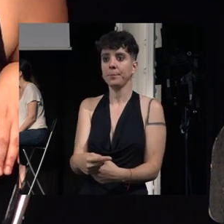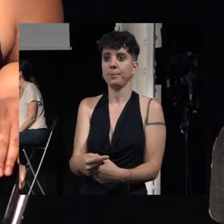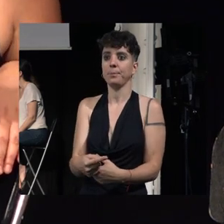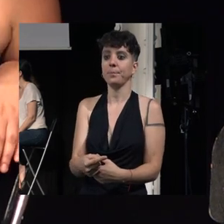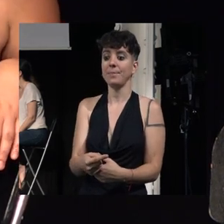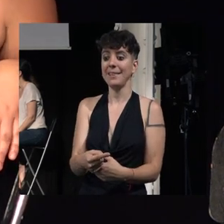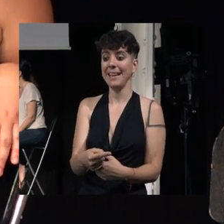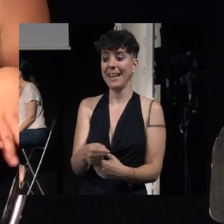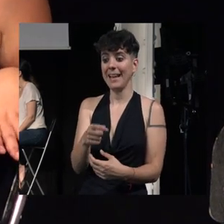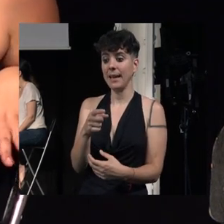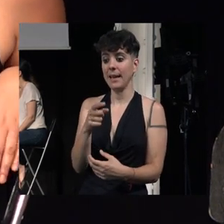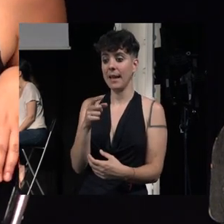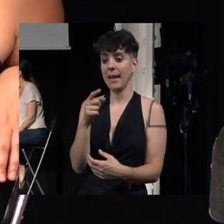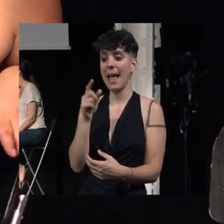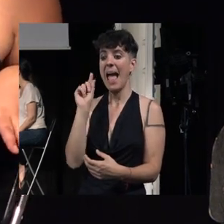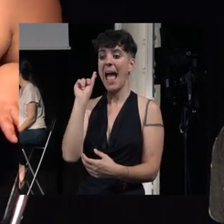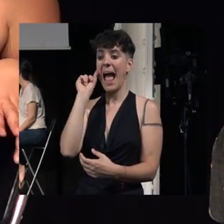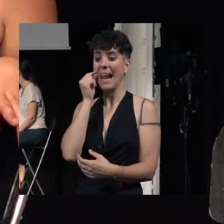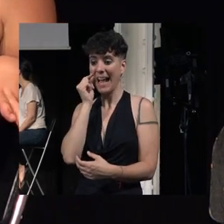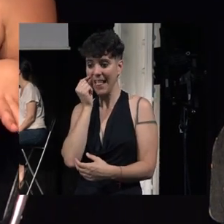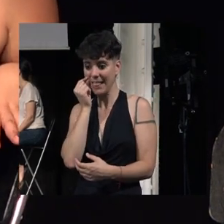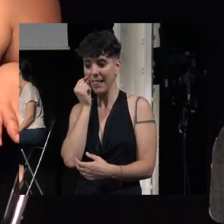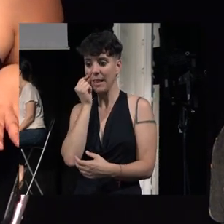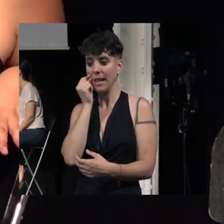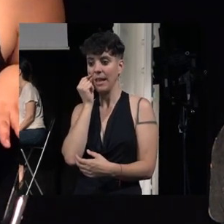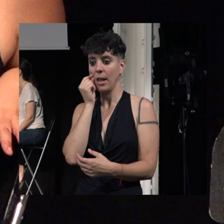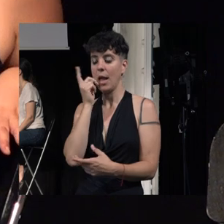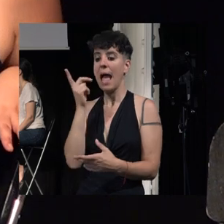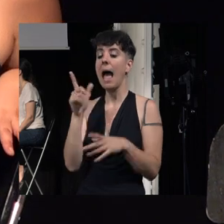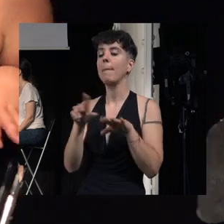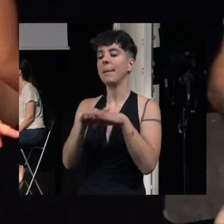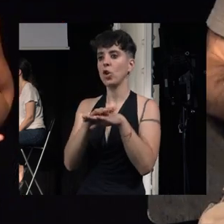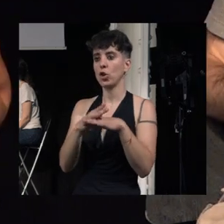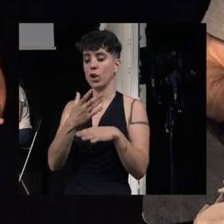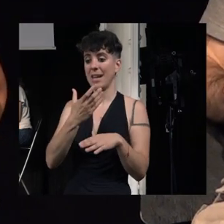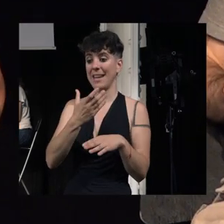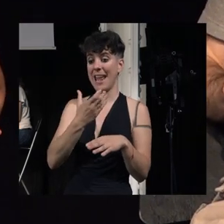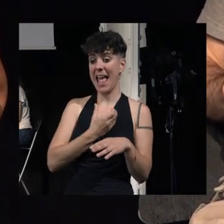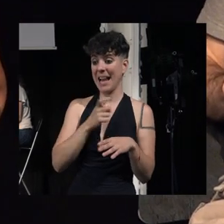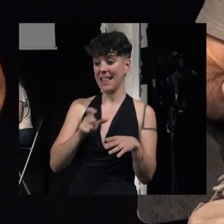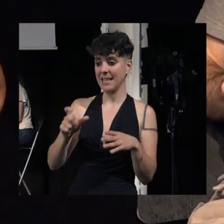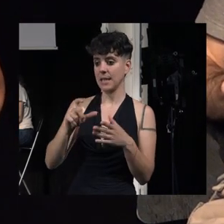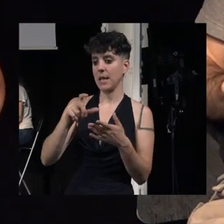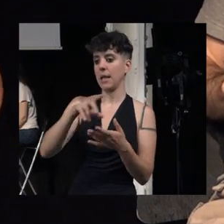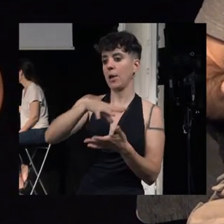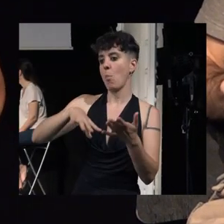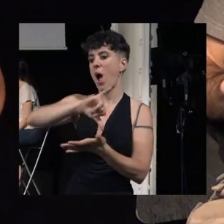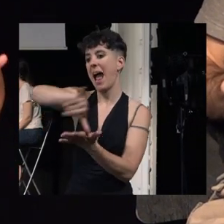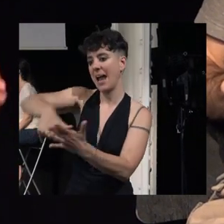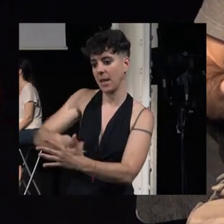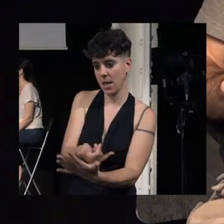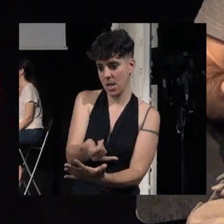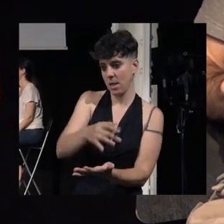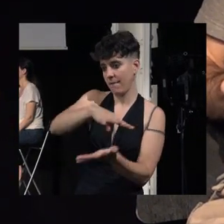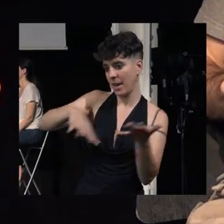que la alcaldesa del área metropolitana pusieron el grito en el cielo, porque decían que el movimiento feminista, además